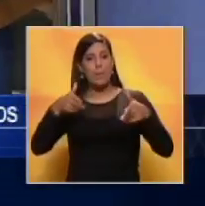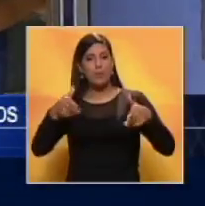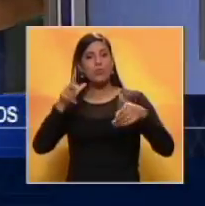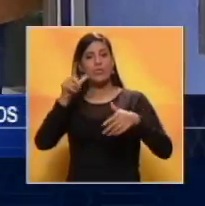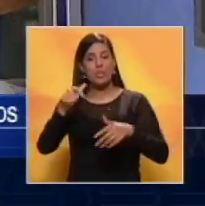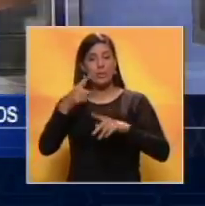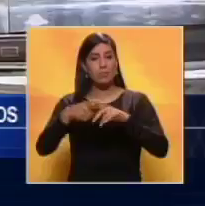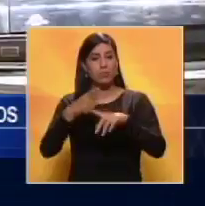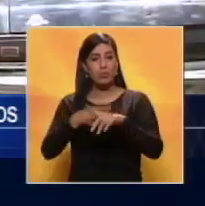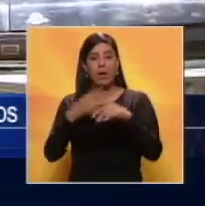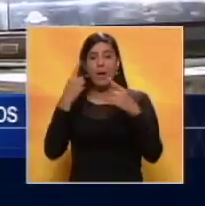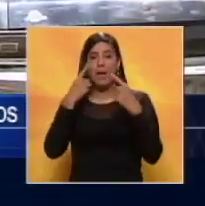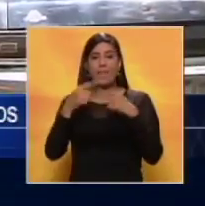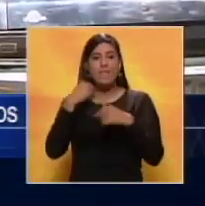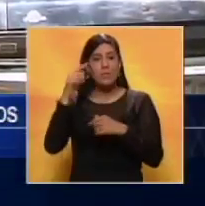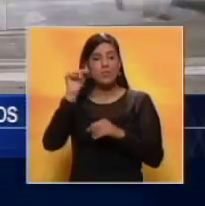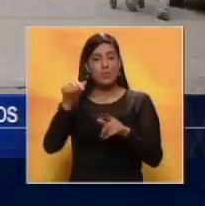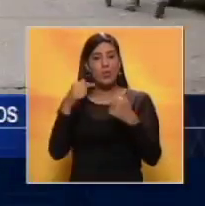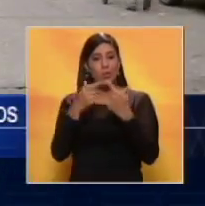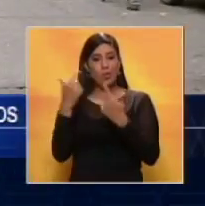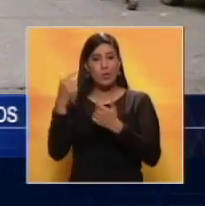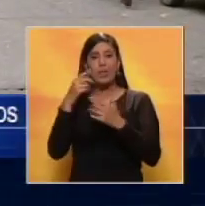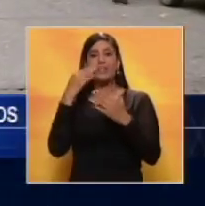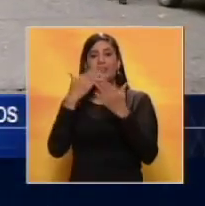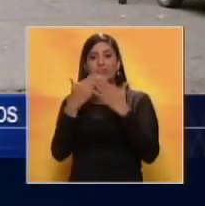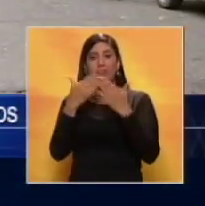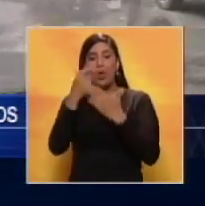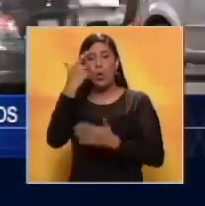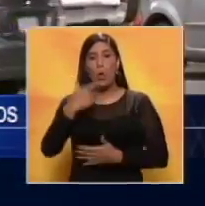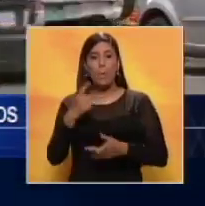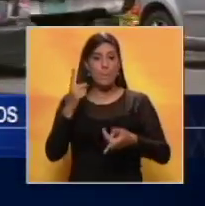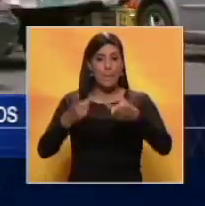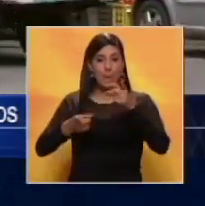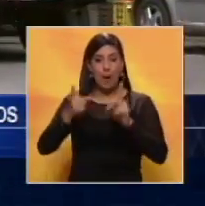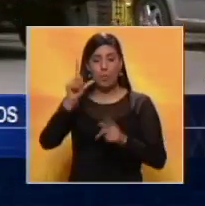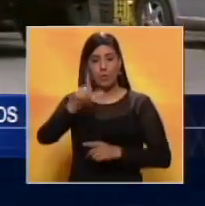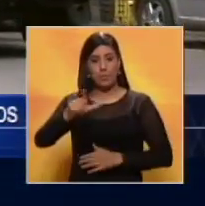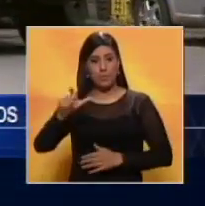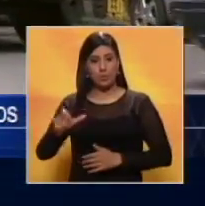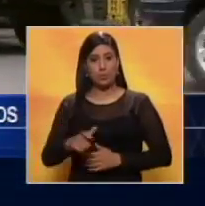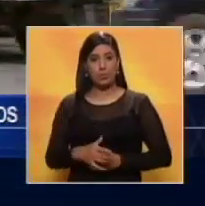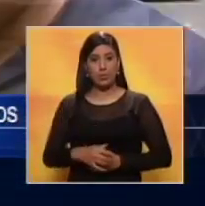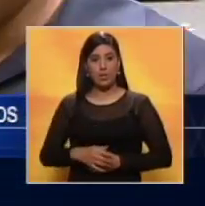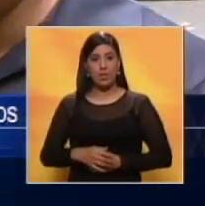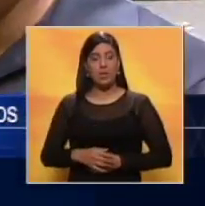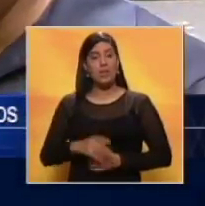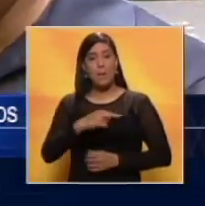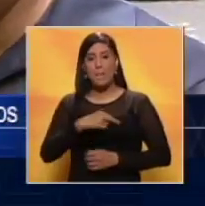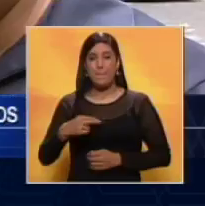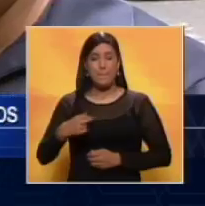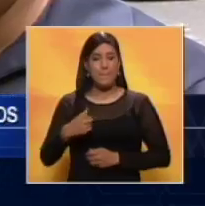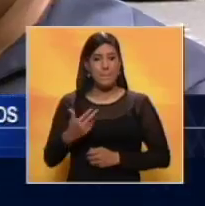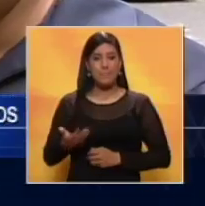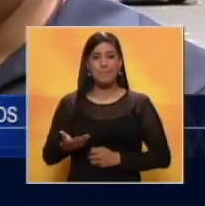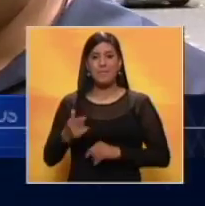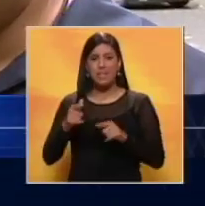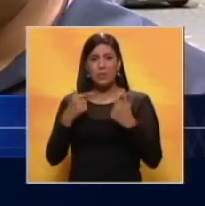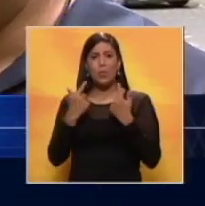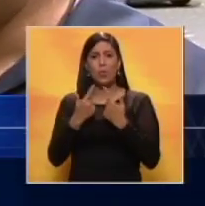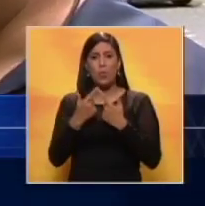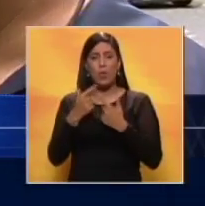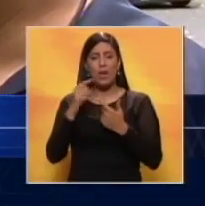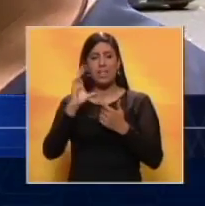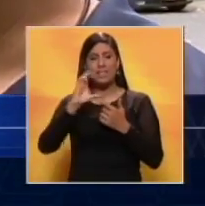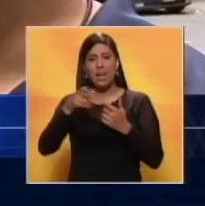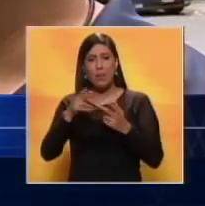armada son los delitos más frecuentes según el testimonio de algunos ciudadanos. Sí, la delincuencia en estas partes de